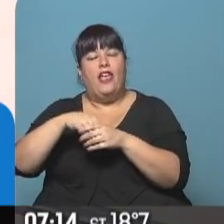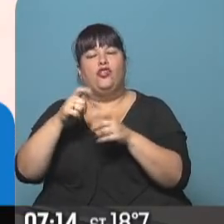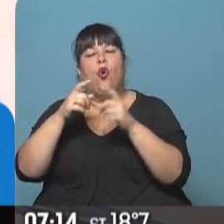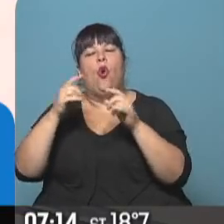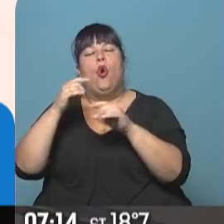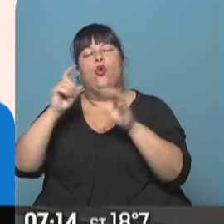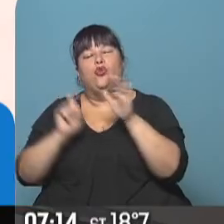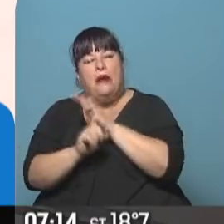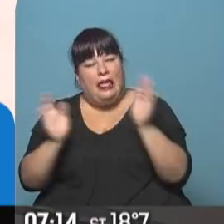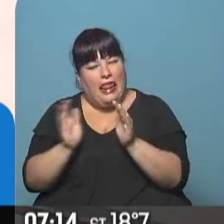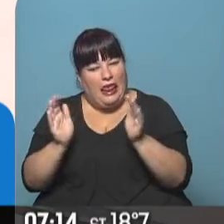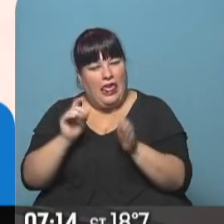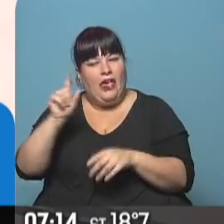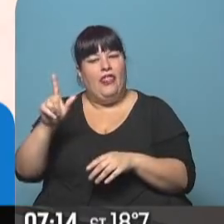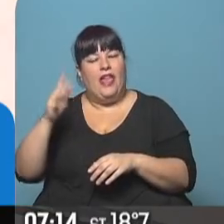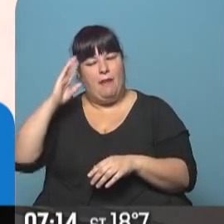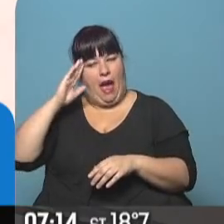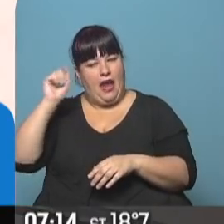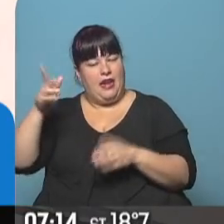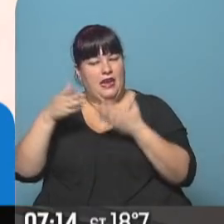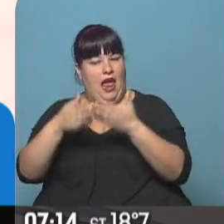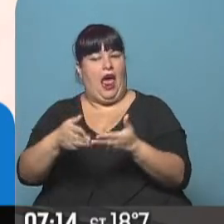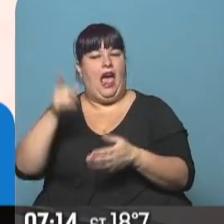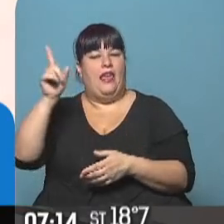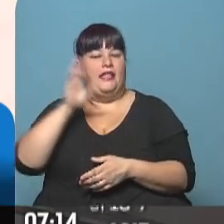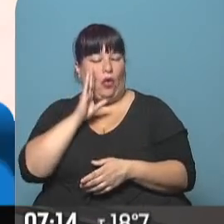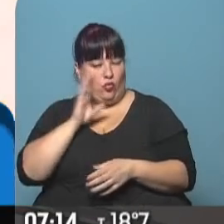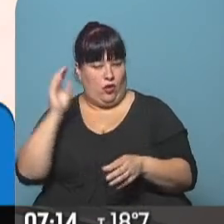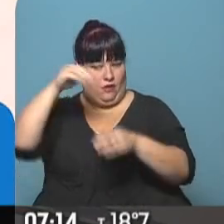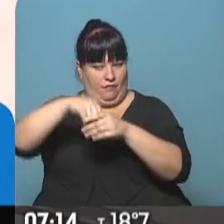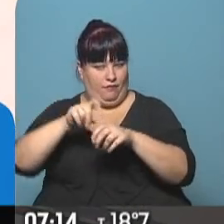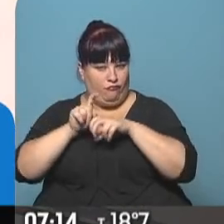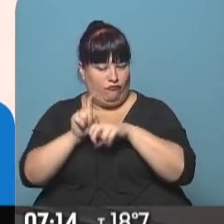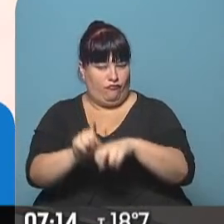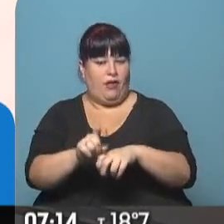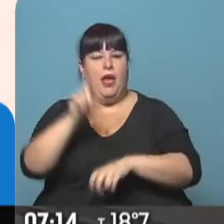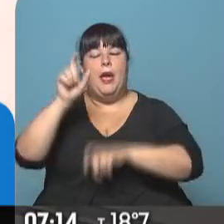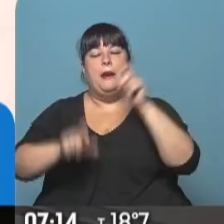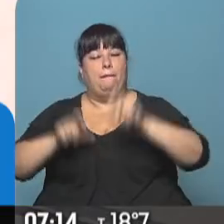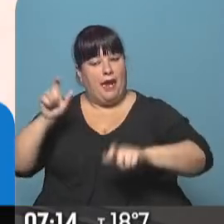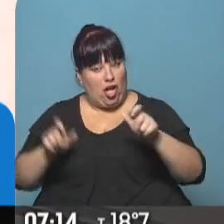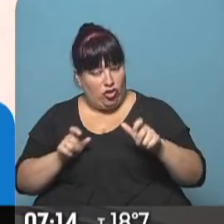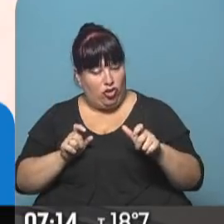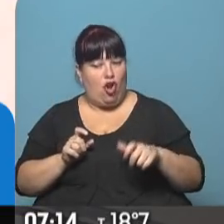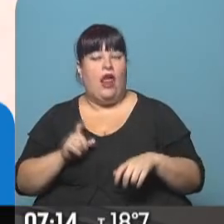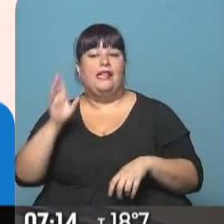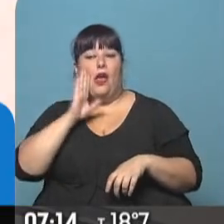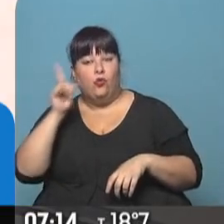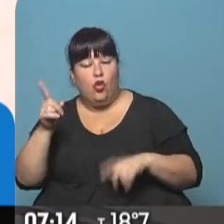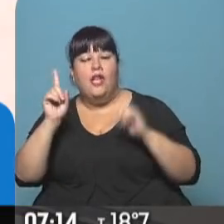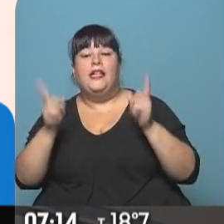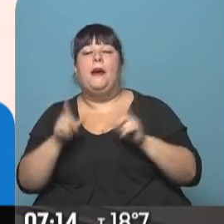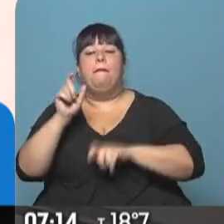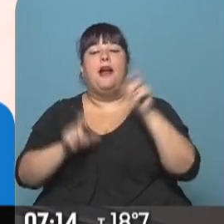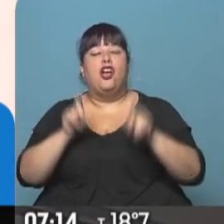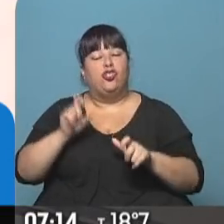submarino de la Marina de los Estados Unidos, tanto con personal de Estados Unidos como